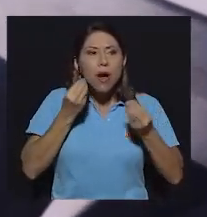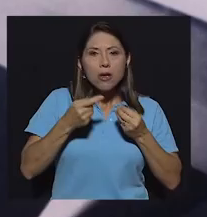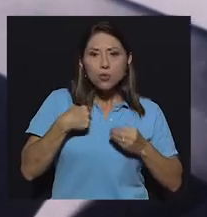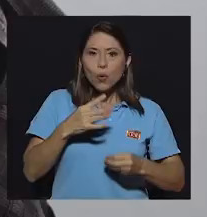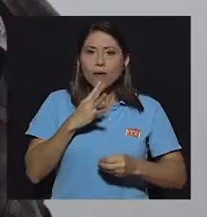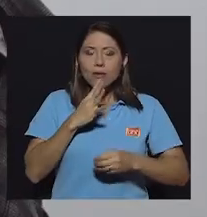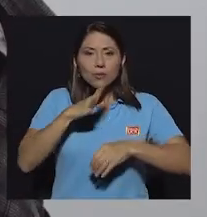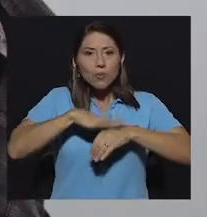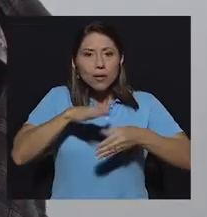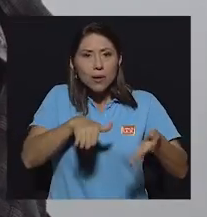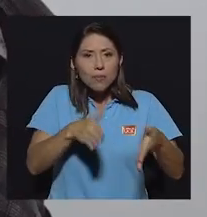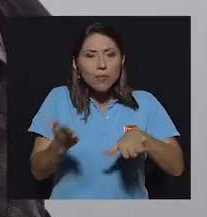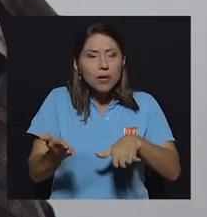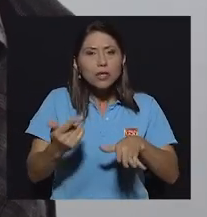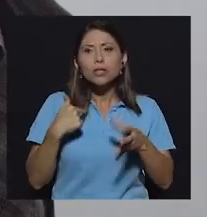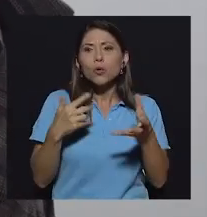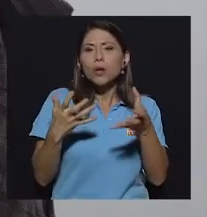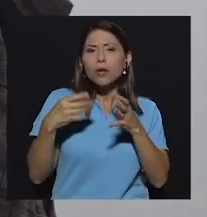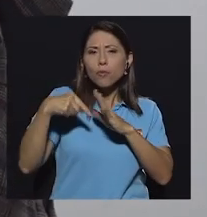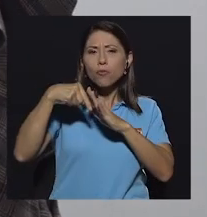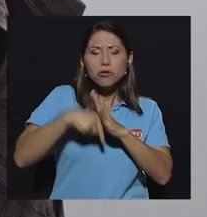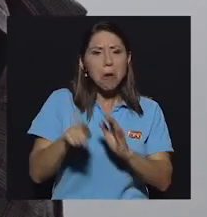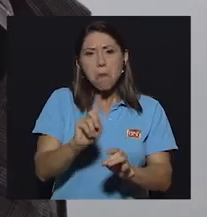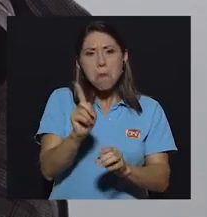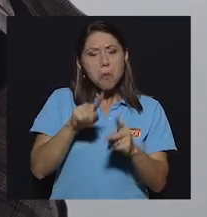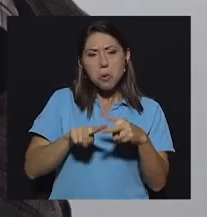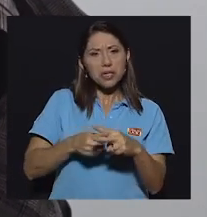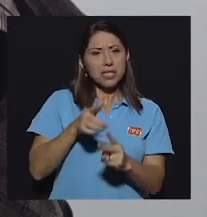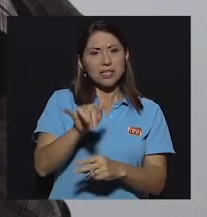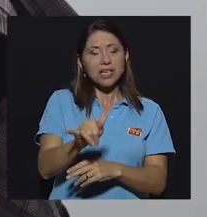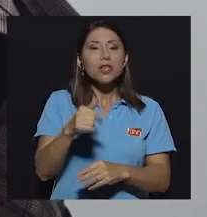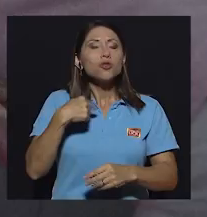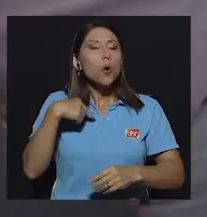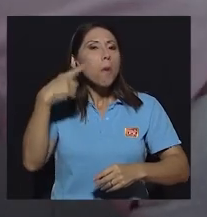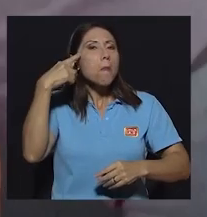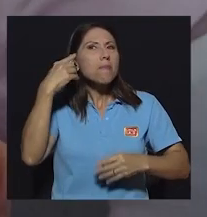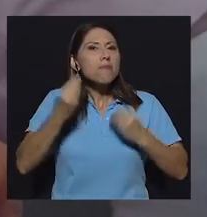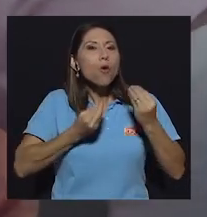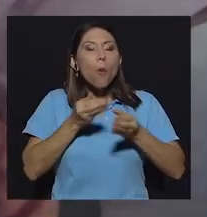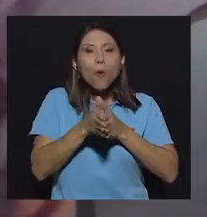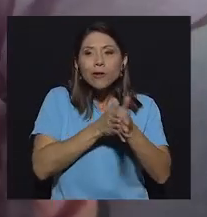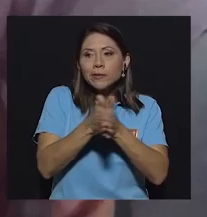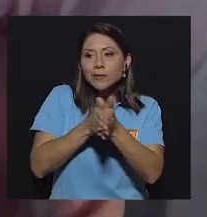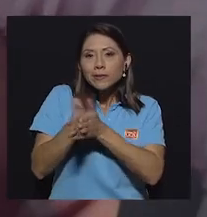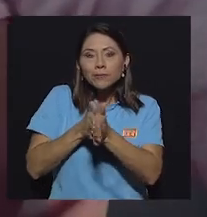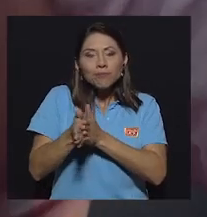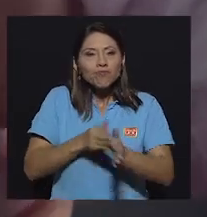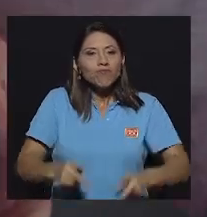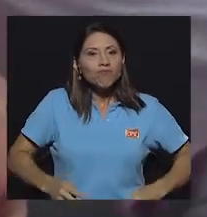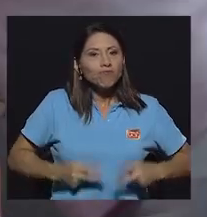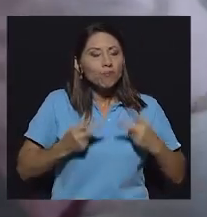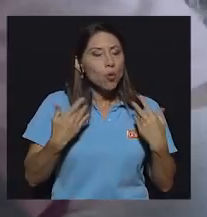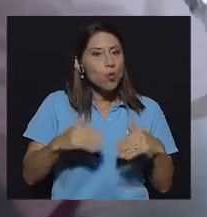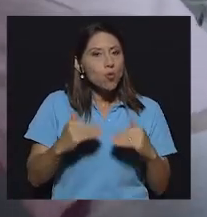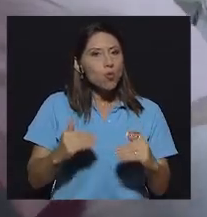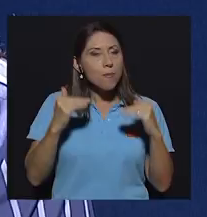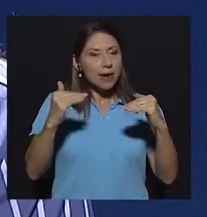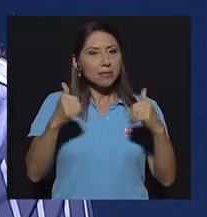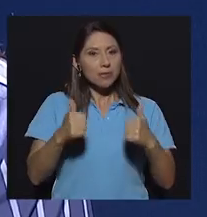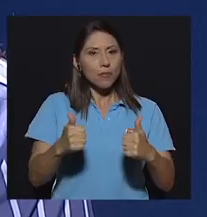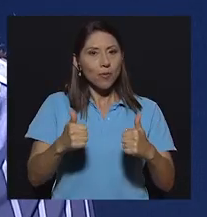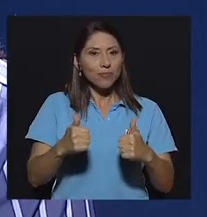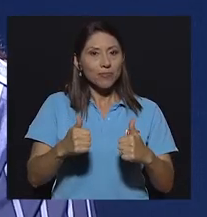quiero profundizar en absoluto. Más bien era como cómo aprovechar la vida al máximo, que irónicamente